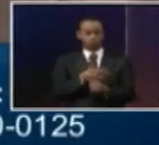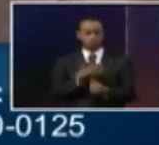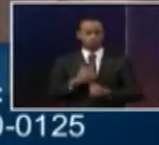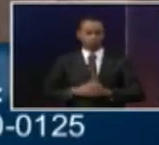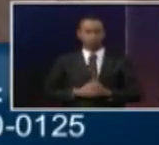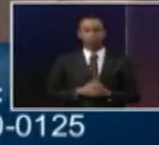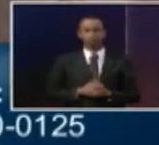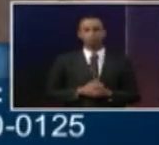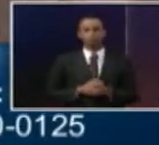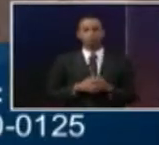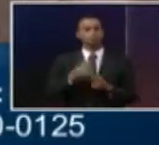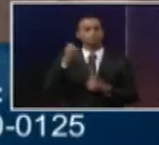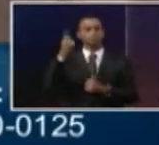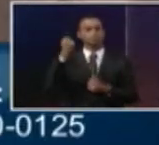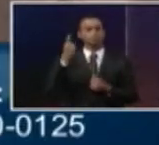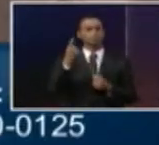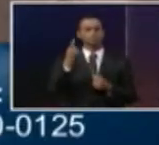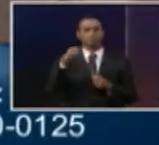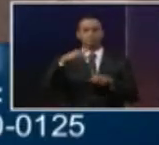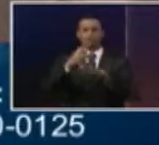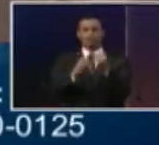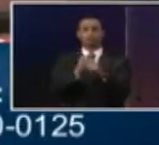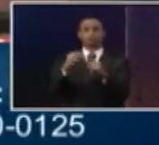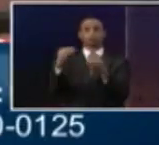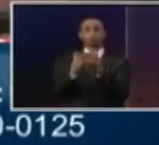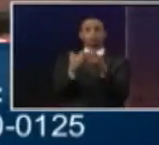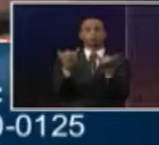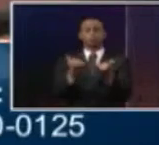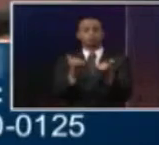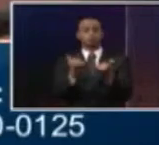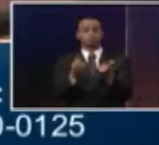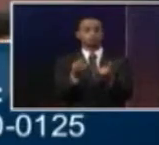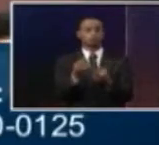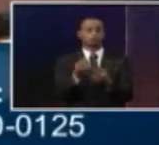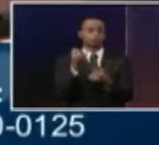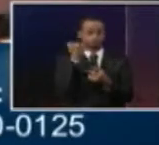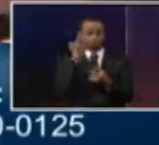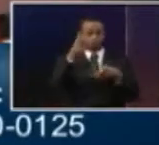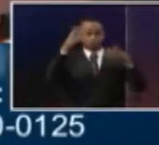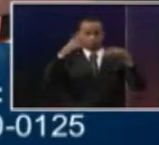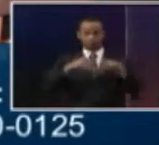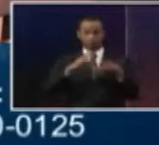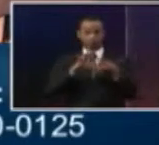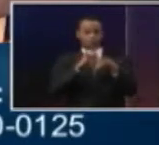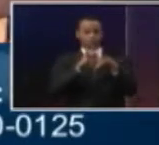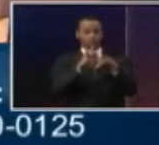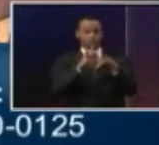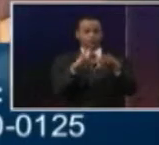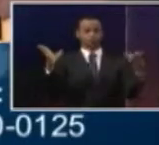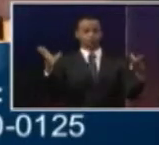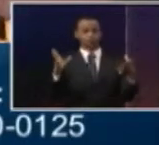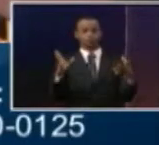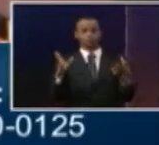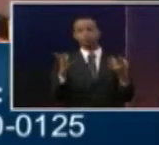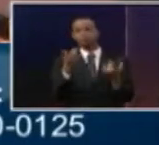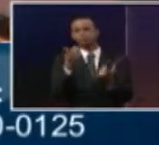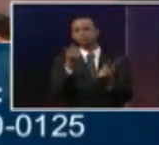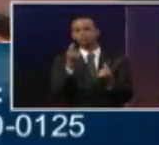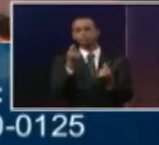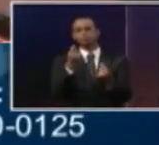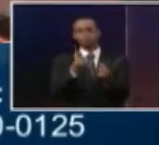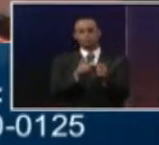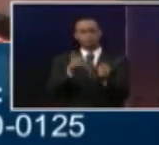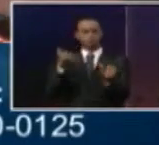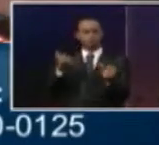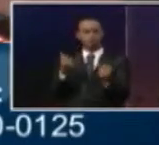hacer para darle ya? Viene el año nuevo, se acerca por ahí. Si usted decidió terminar esa relación, entonces, ¿cómo dejarla atrás